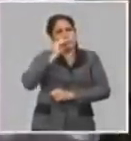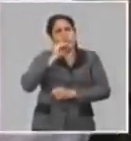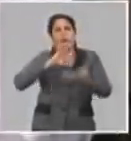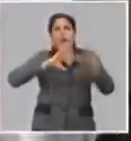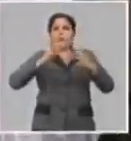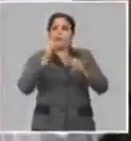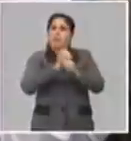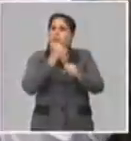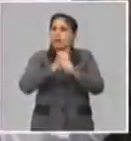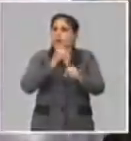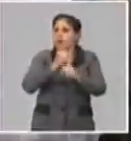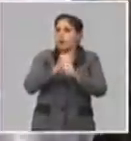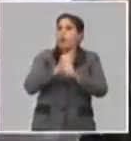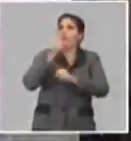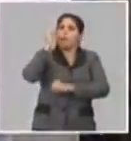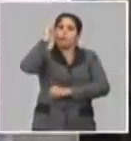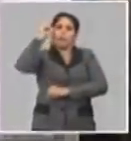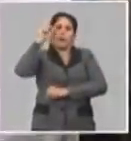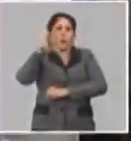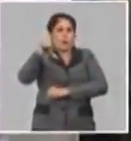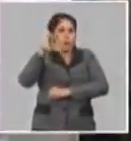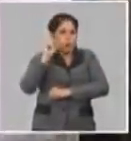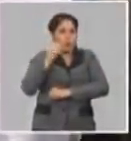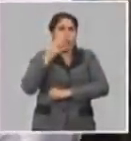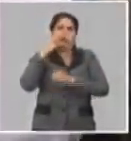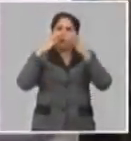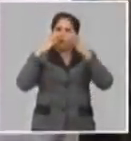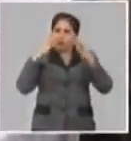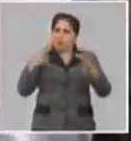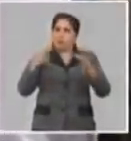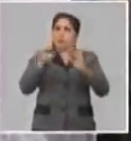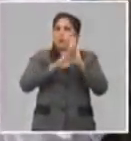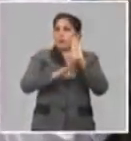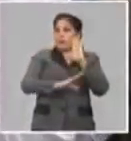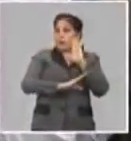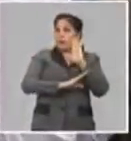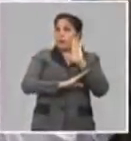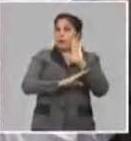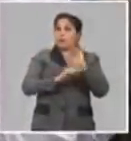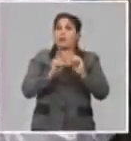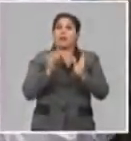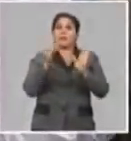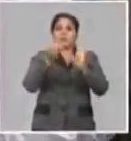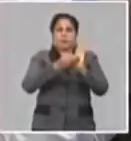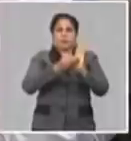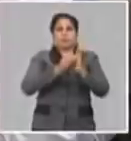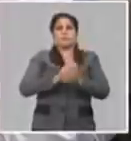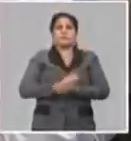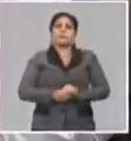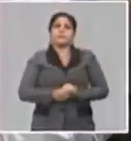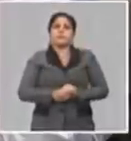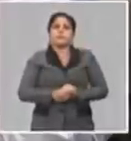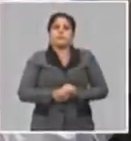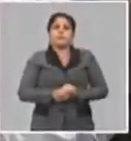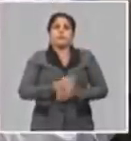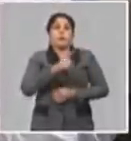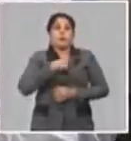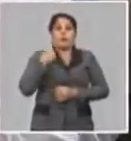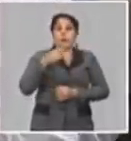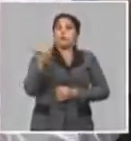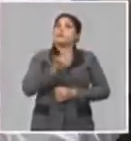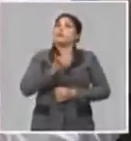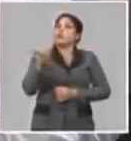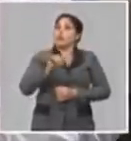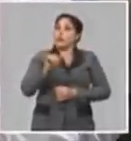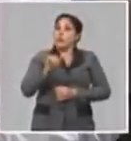aplicamos, y en ese sentido la estrategia tiene muy precisas las medidas a implementar. Y estamos también